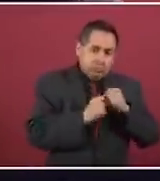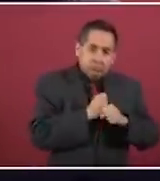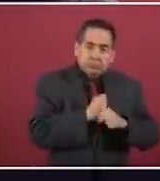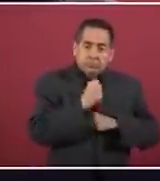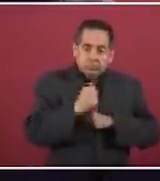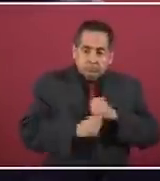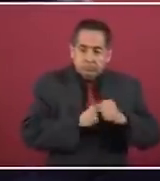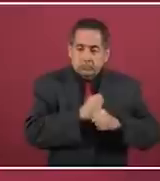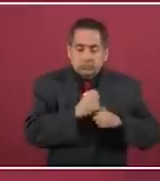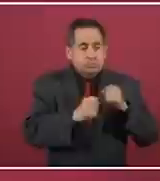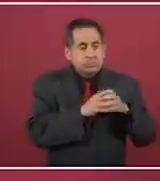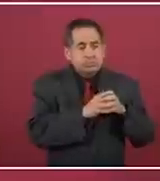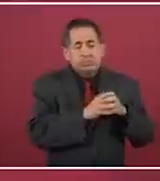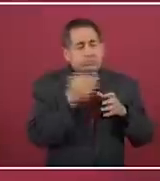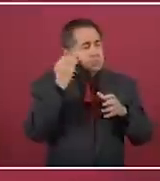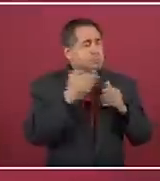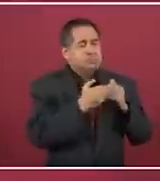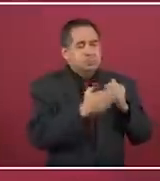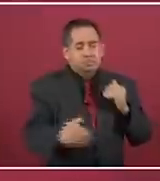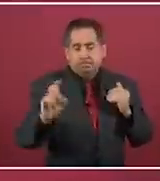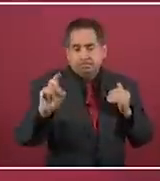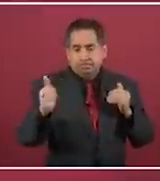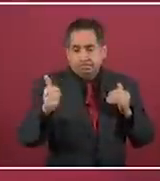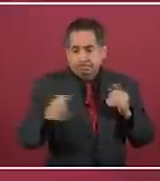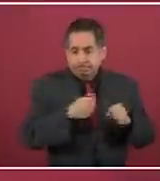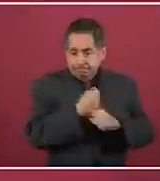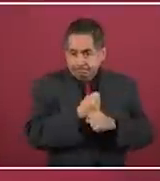periodo neoliberal, 36 años,